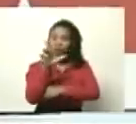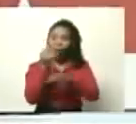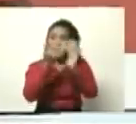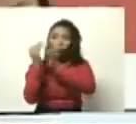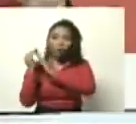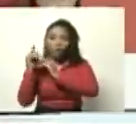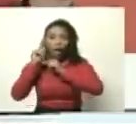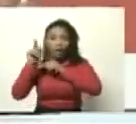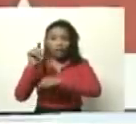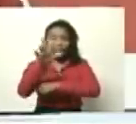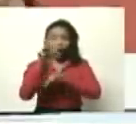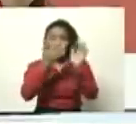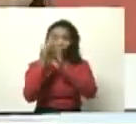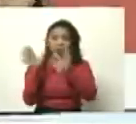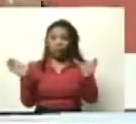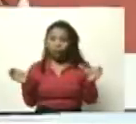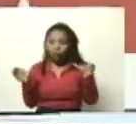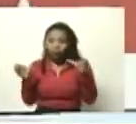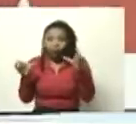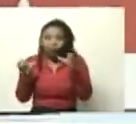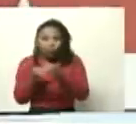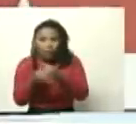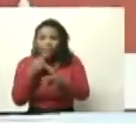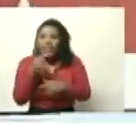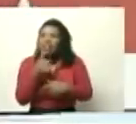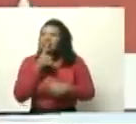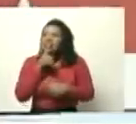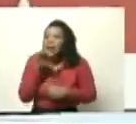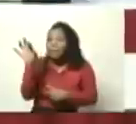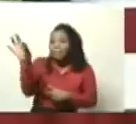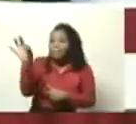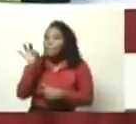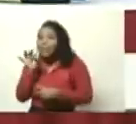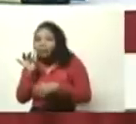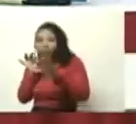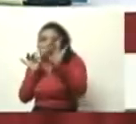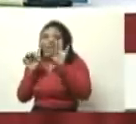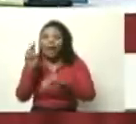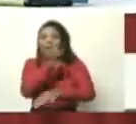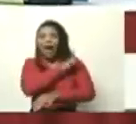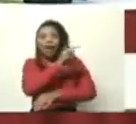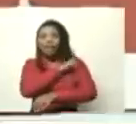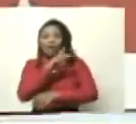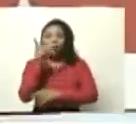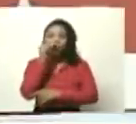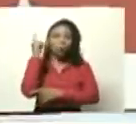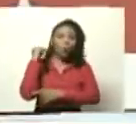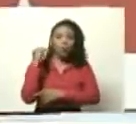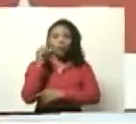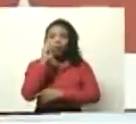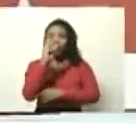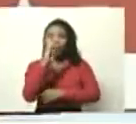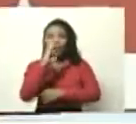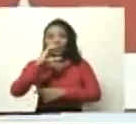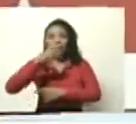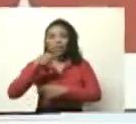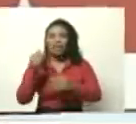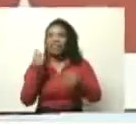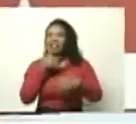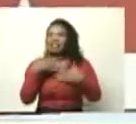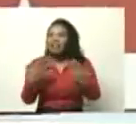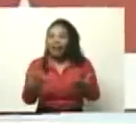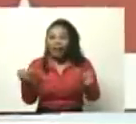3 comunidades. Esas 3 comunidades se reúnen y dirán quién es el jefe o jefa de VH y qué equipo lo va a